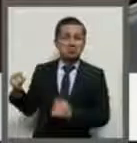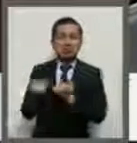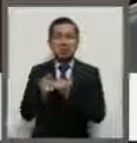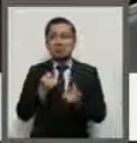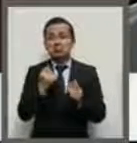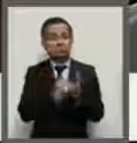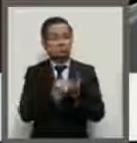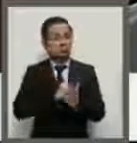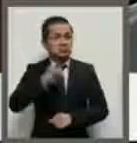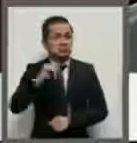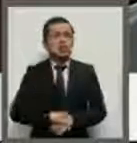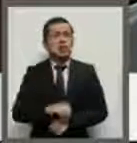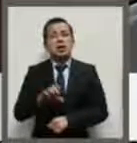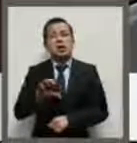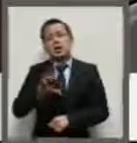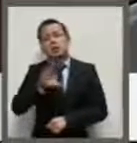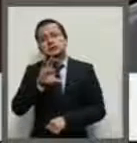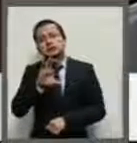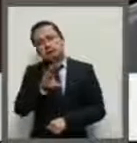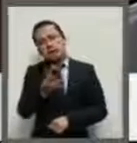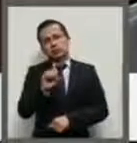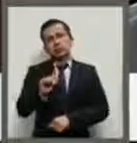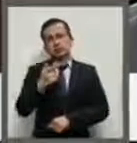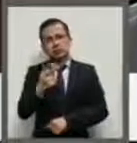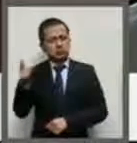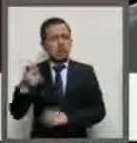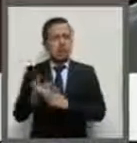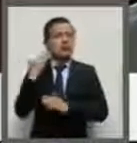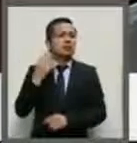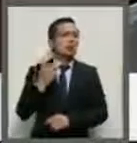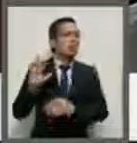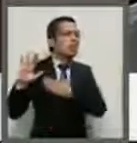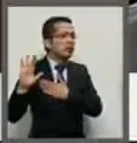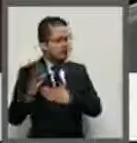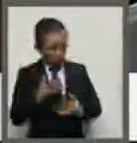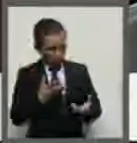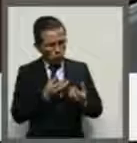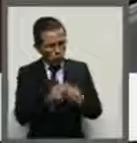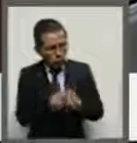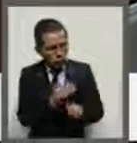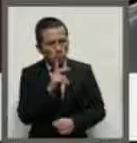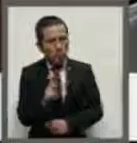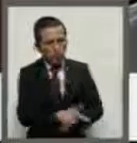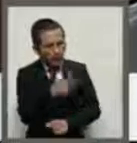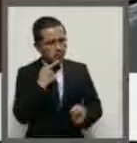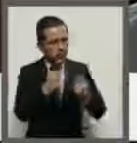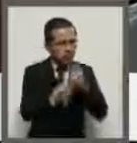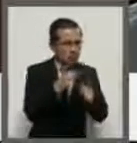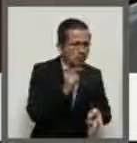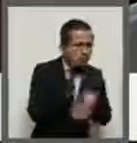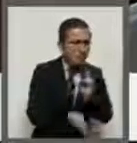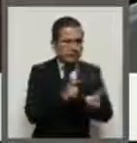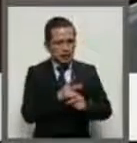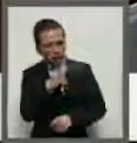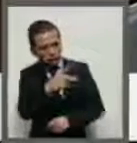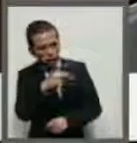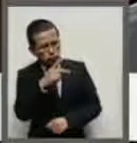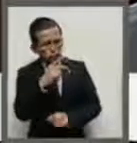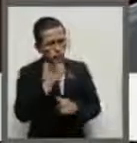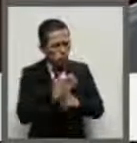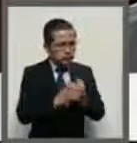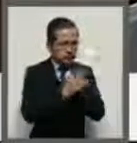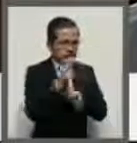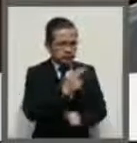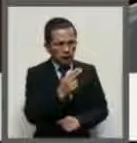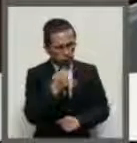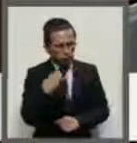de Carlos Salinas de Gortari, en donde prometió estar junto al pueblo, dialogando, escuchando y haciendo suyas sus angustias